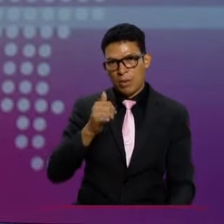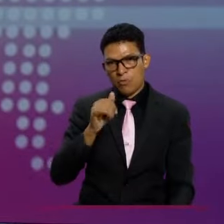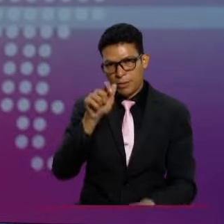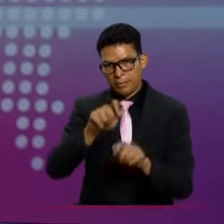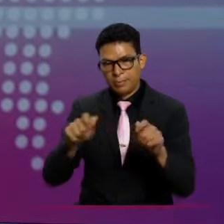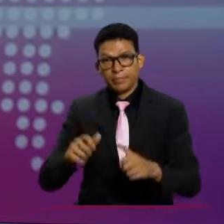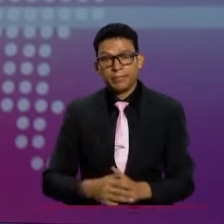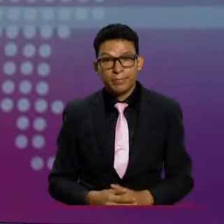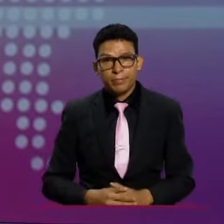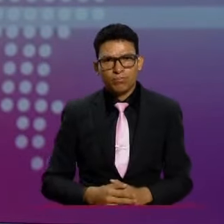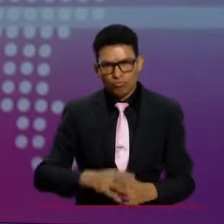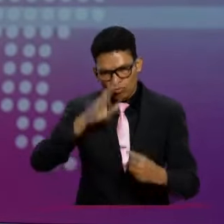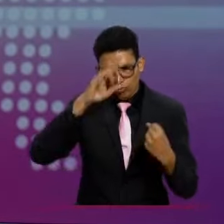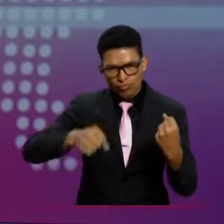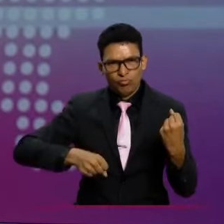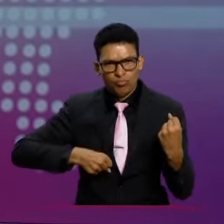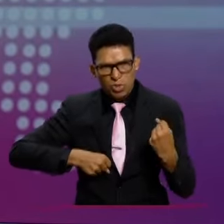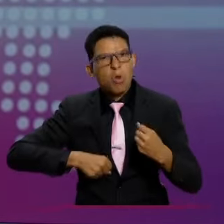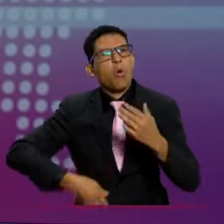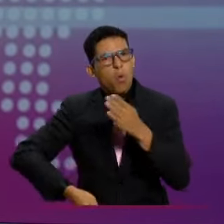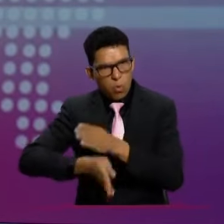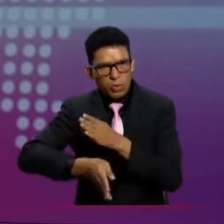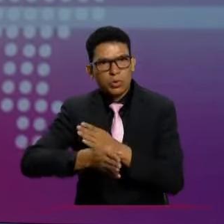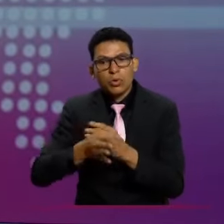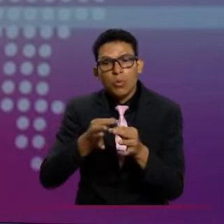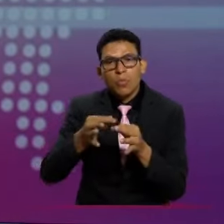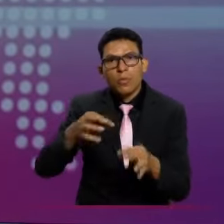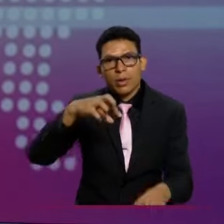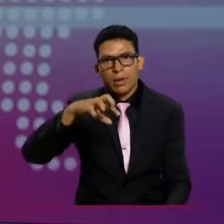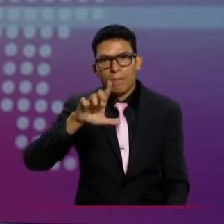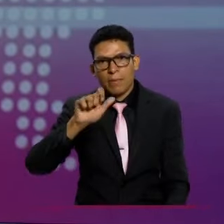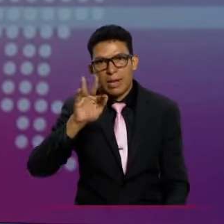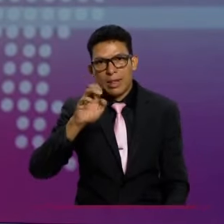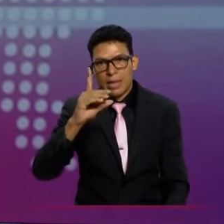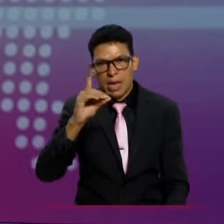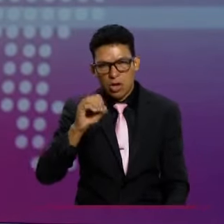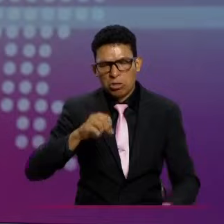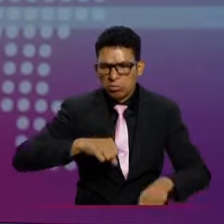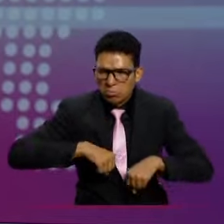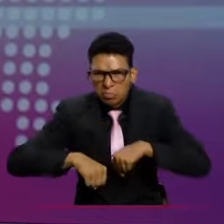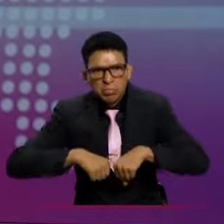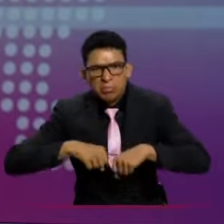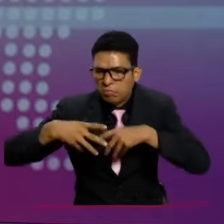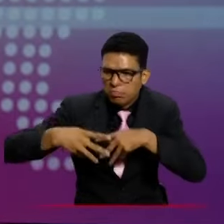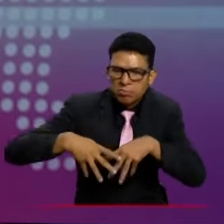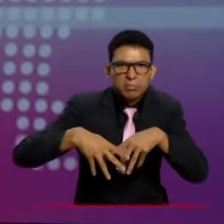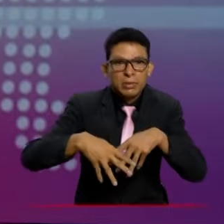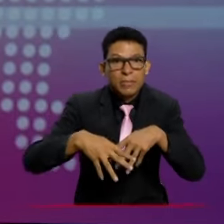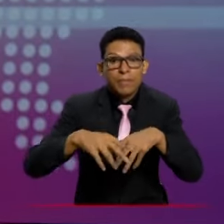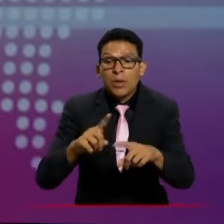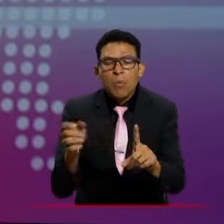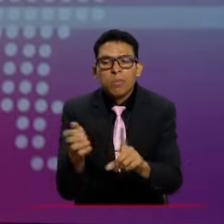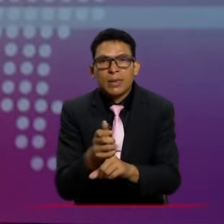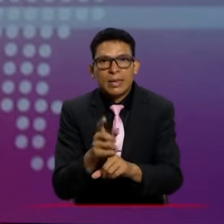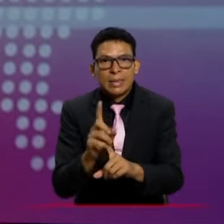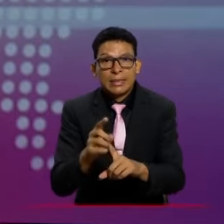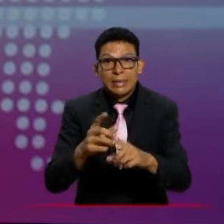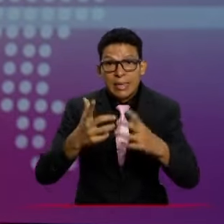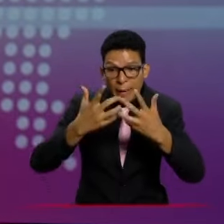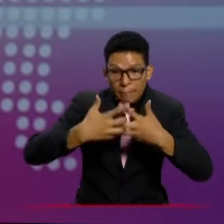Y las fuerzas militares no bajan la guardia en el corregimiento del Plateado de Argelia Cauca. Hoy durante los operativos encontraron una